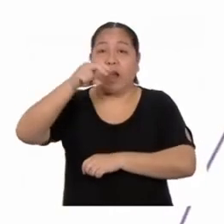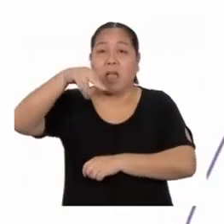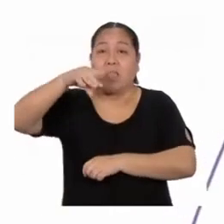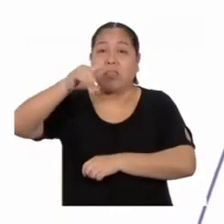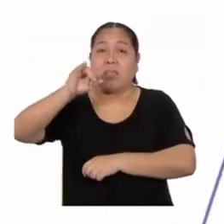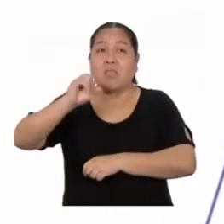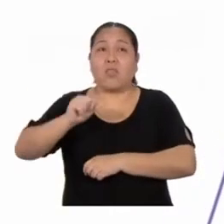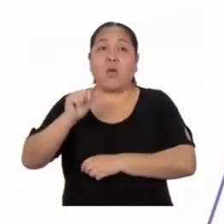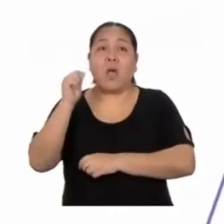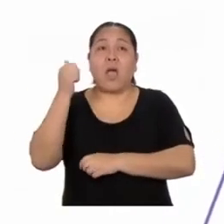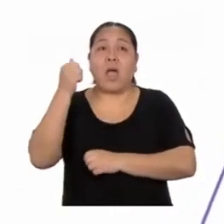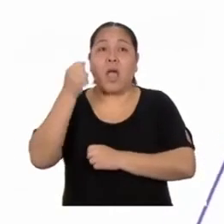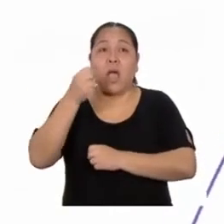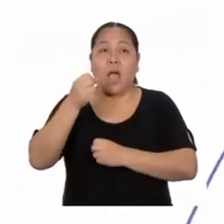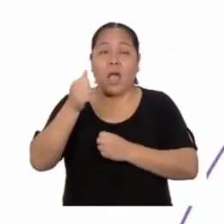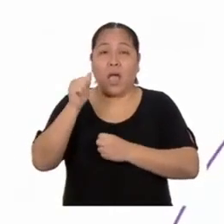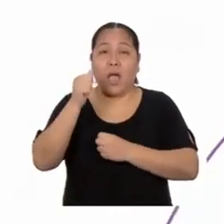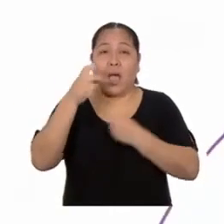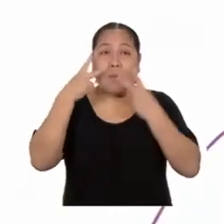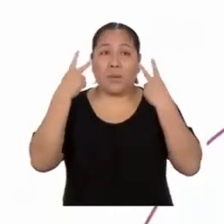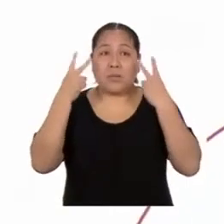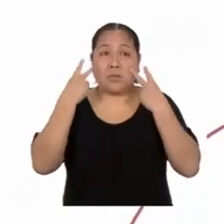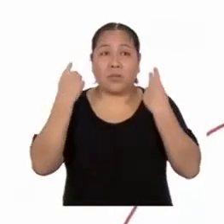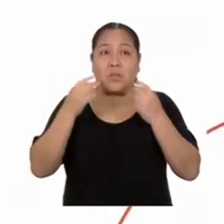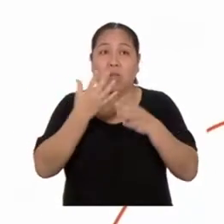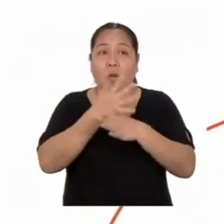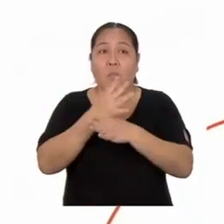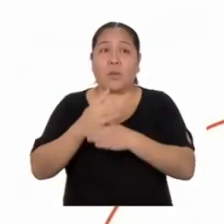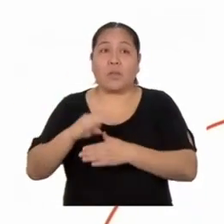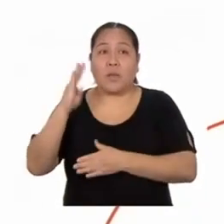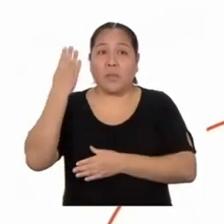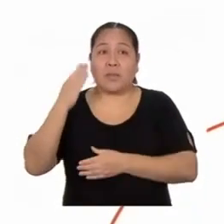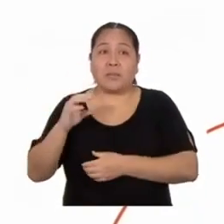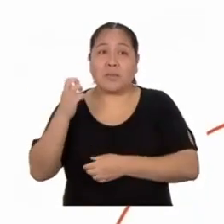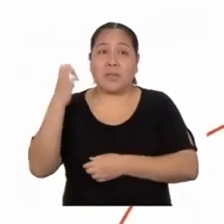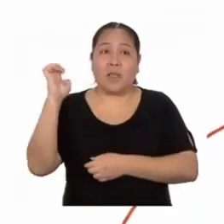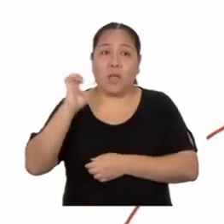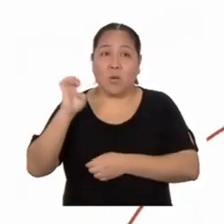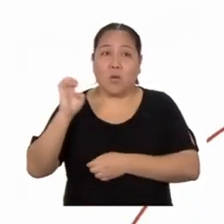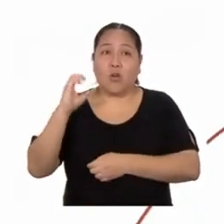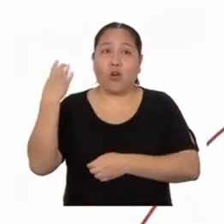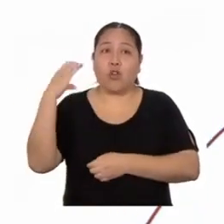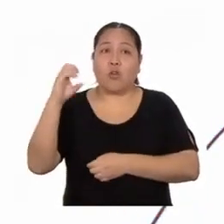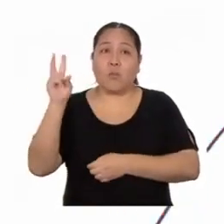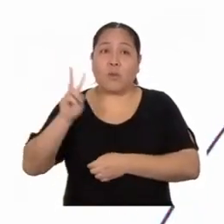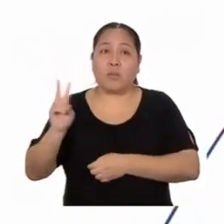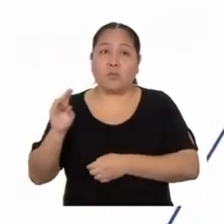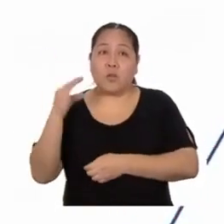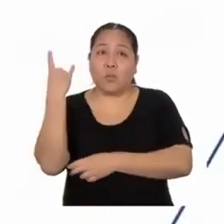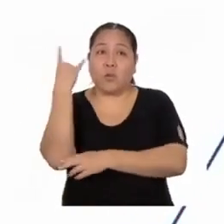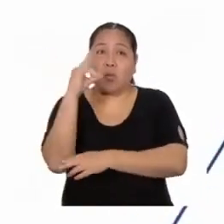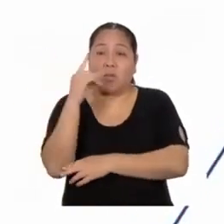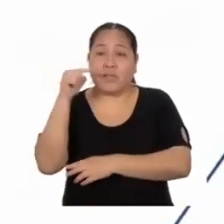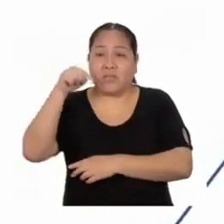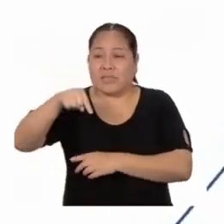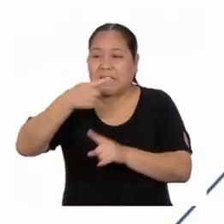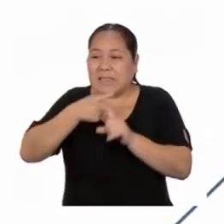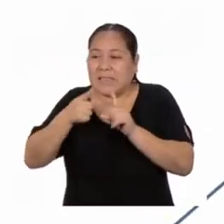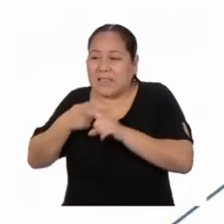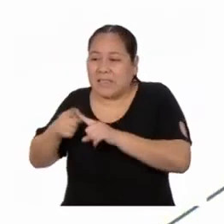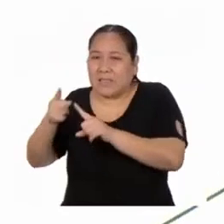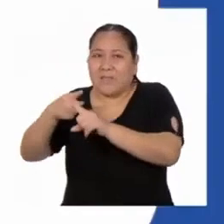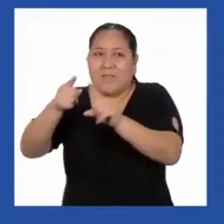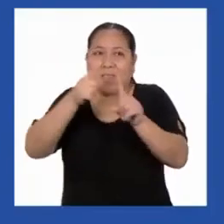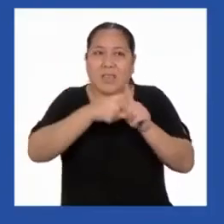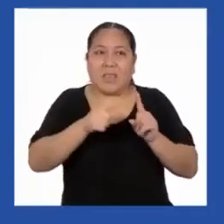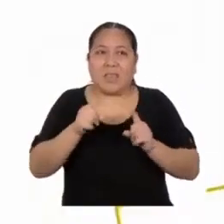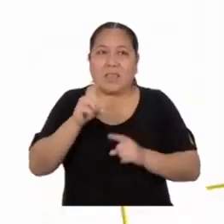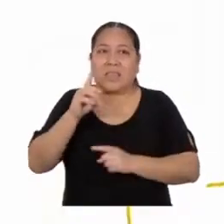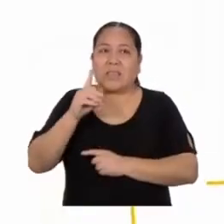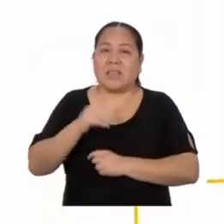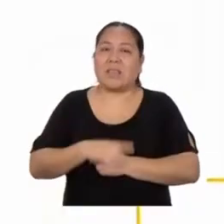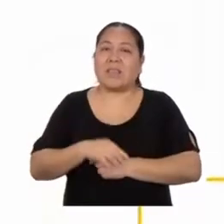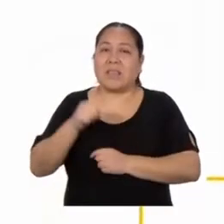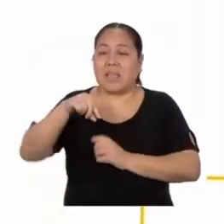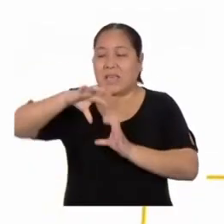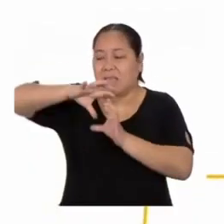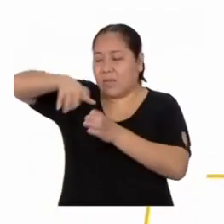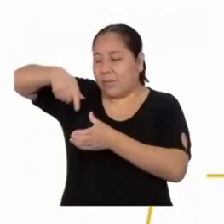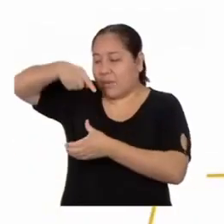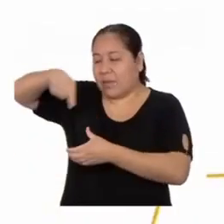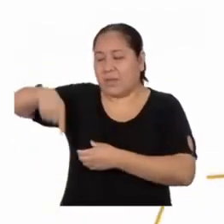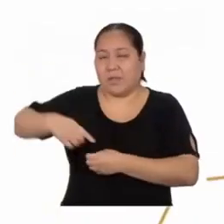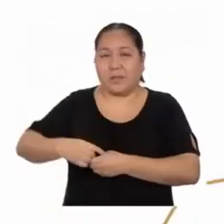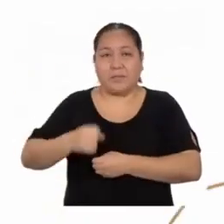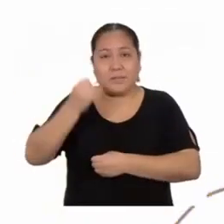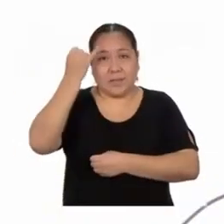Brasil, Ecuador, Colombia, Venezuela y Bolivia, es una de las de mayor diversidad del planeta. Idea